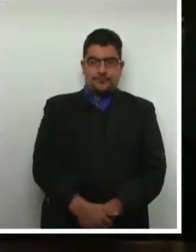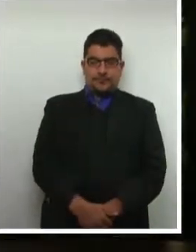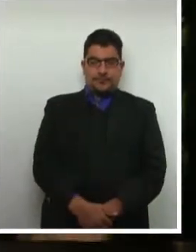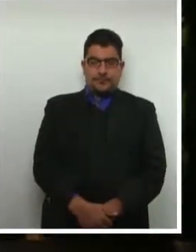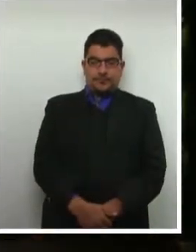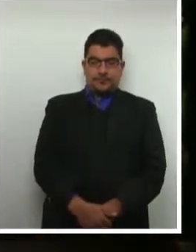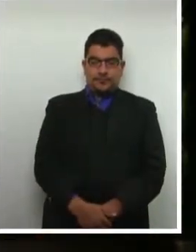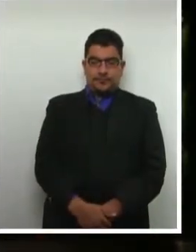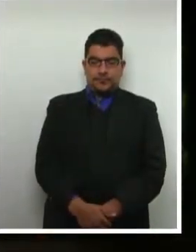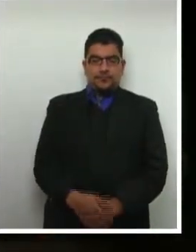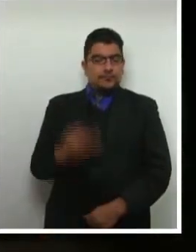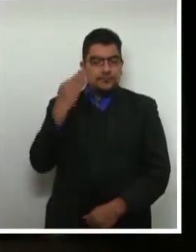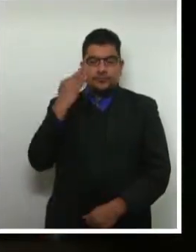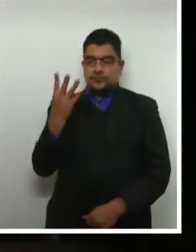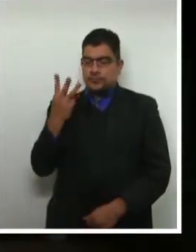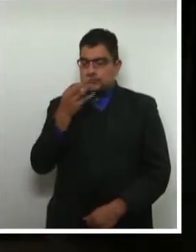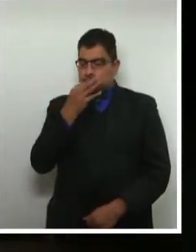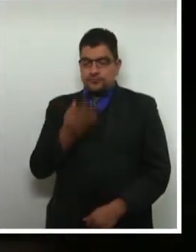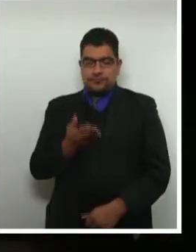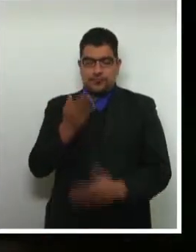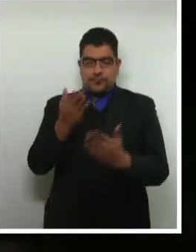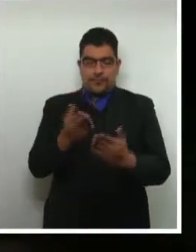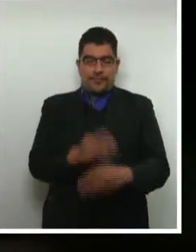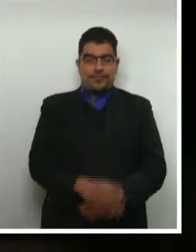Hasta por 3 minutos.